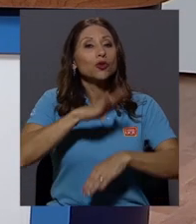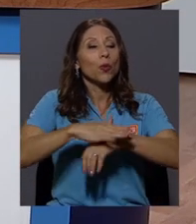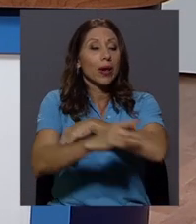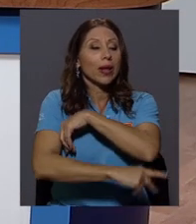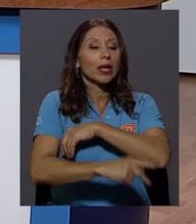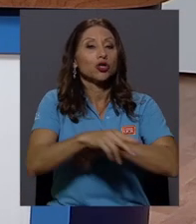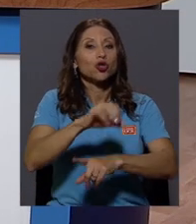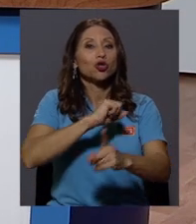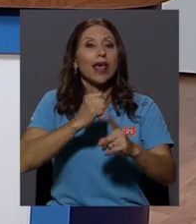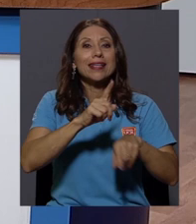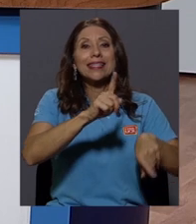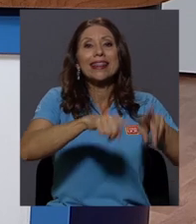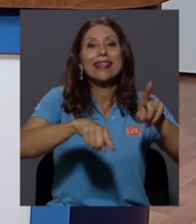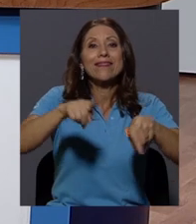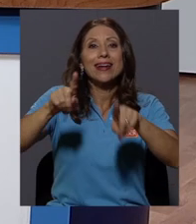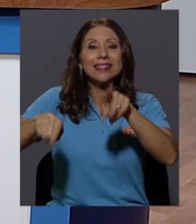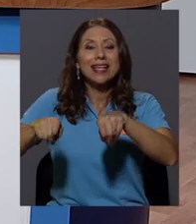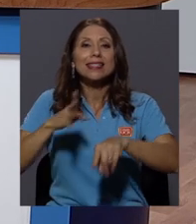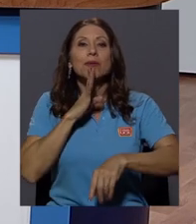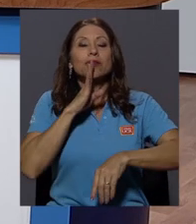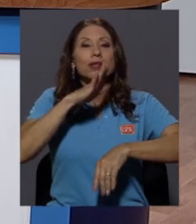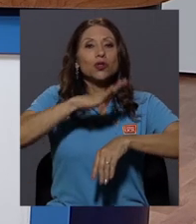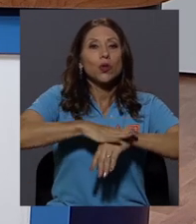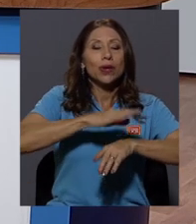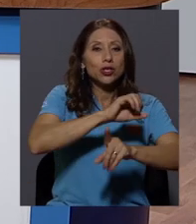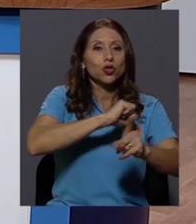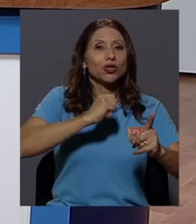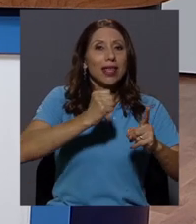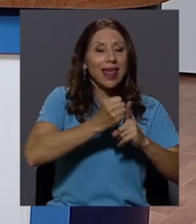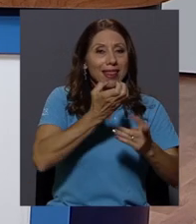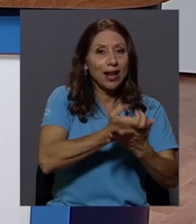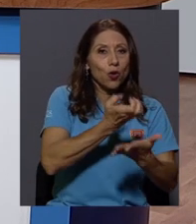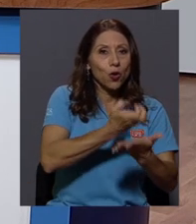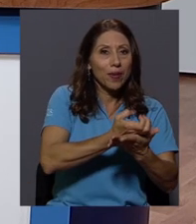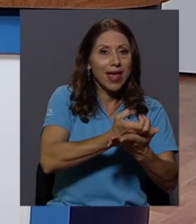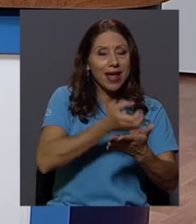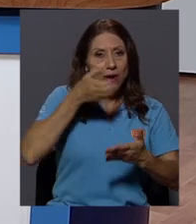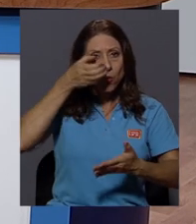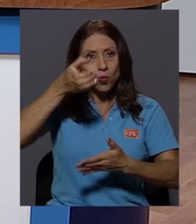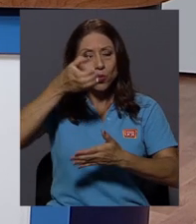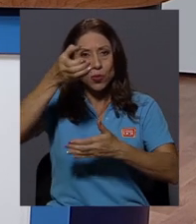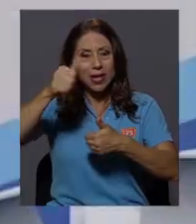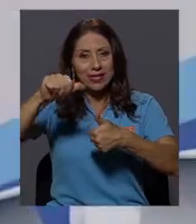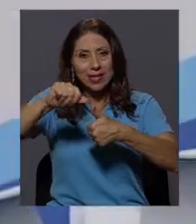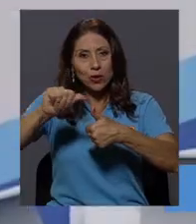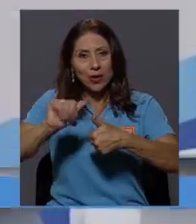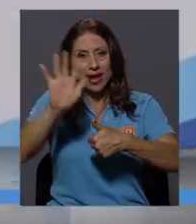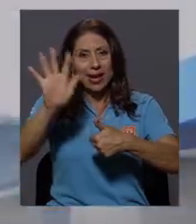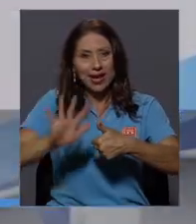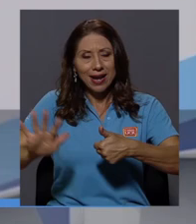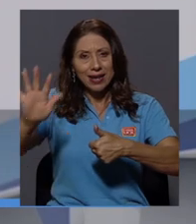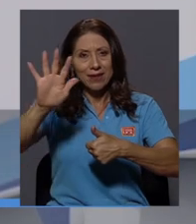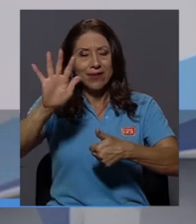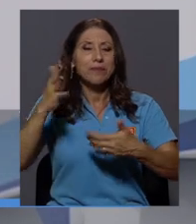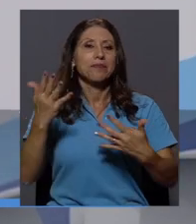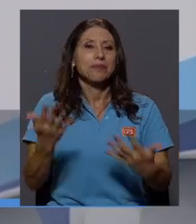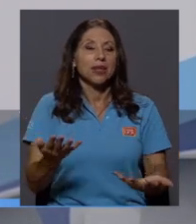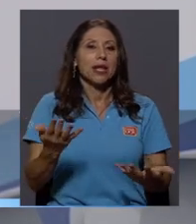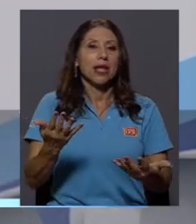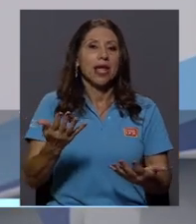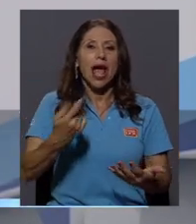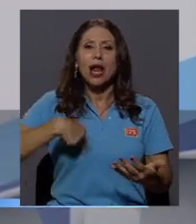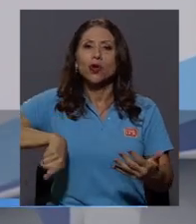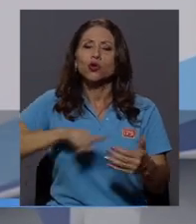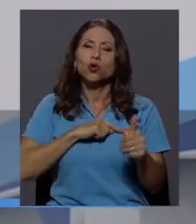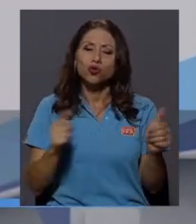refiriendo a la sociedad a la economía y a la cultura centroamericana y caribe definitivamente nos